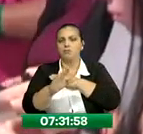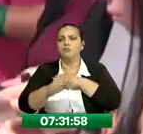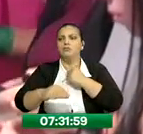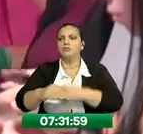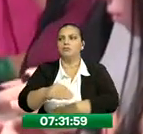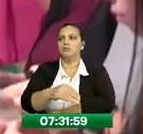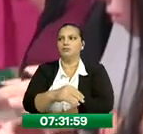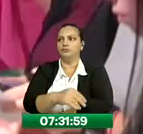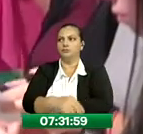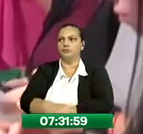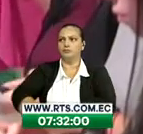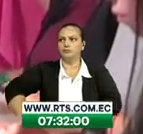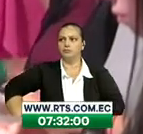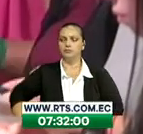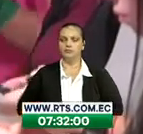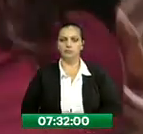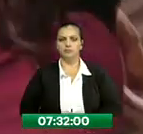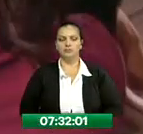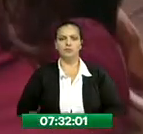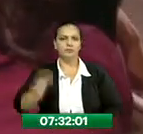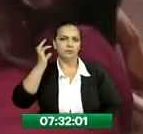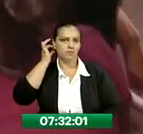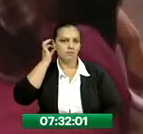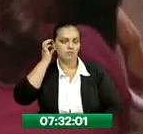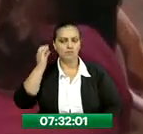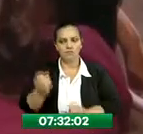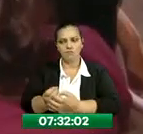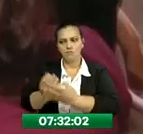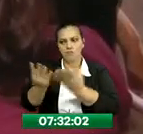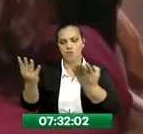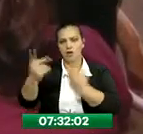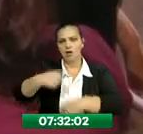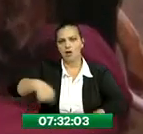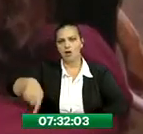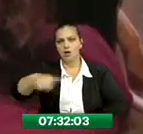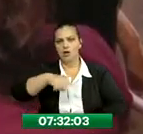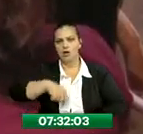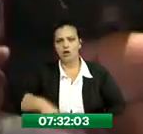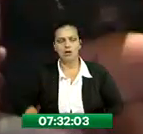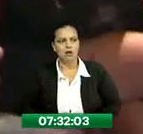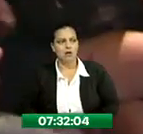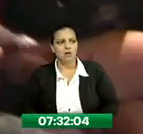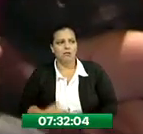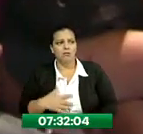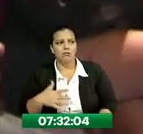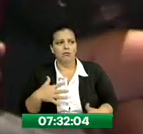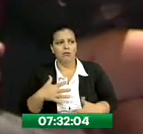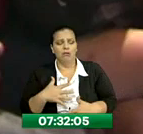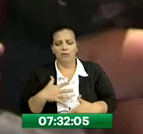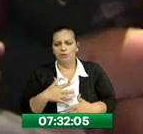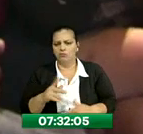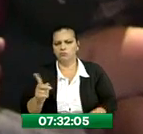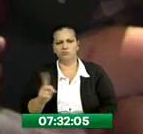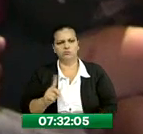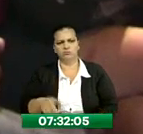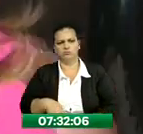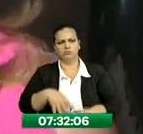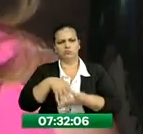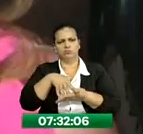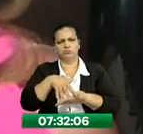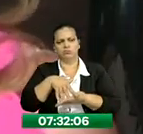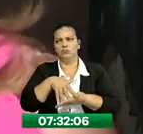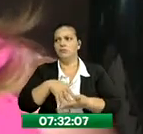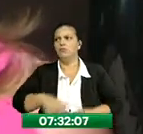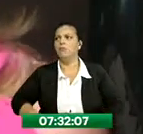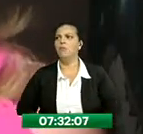esta casa ninguna se puso morada a la hora de las demandas por la integridad y la libertad individual. Me